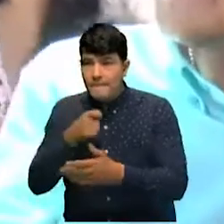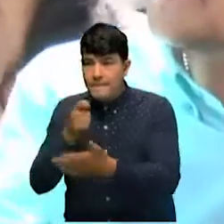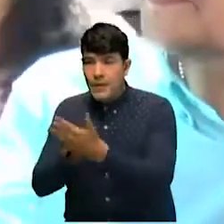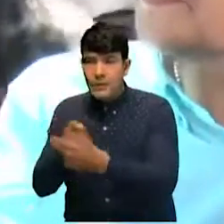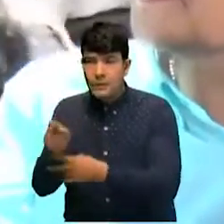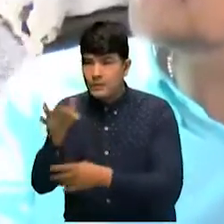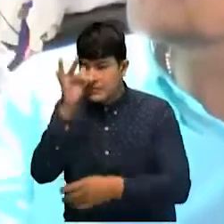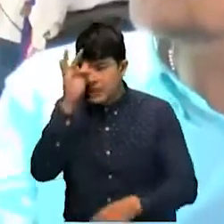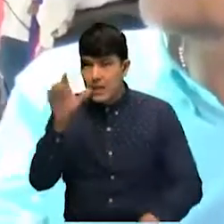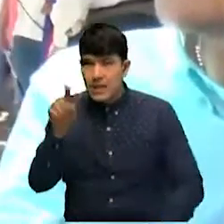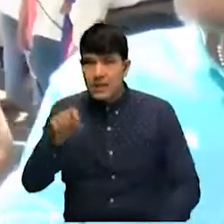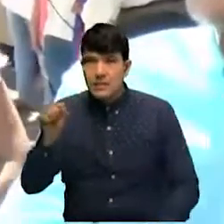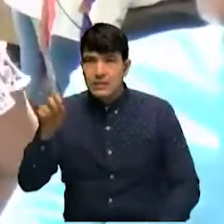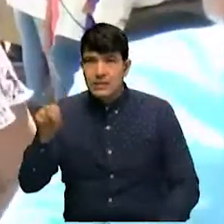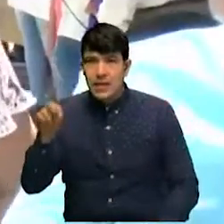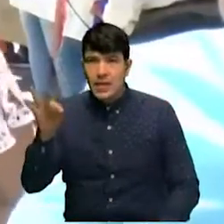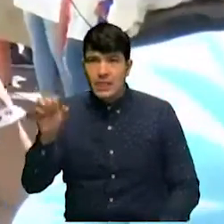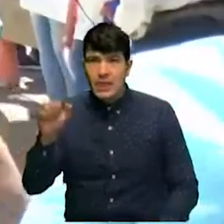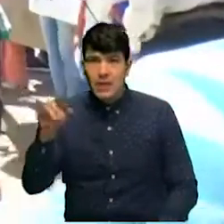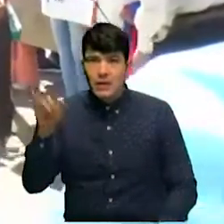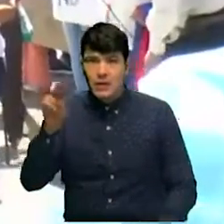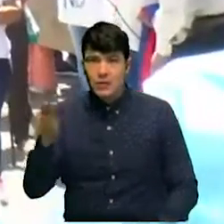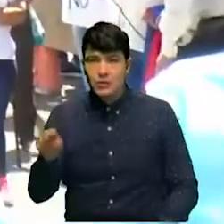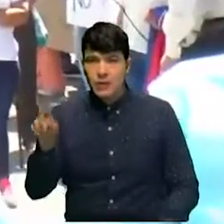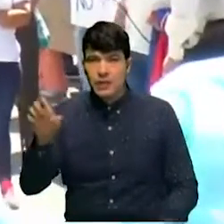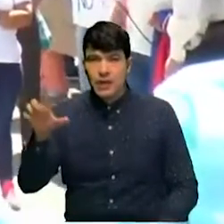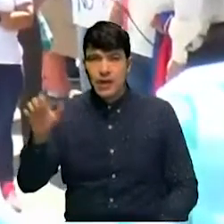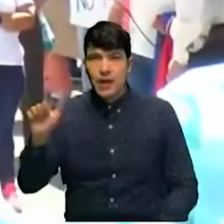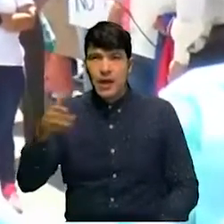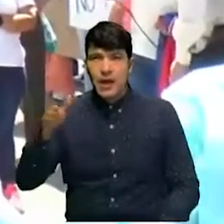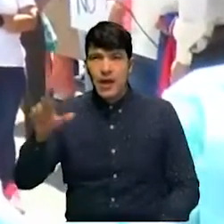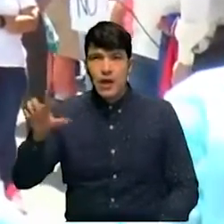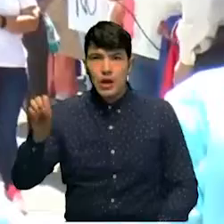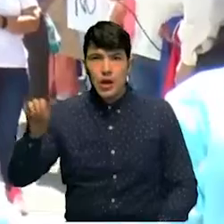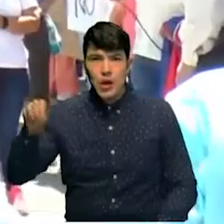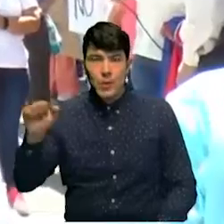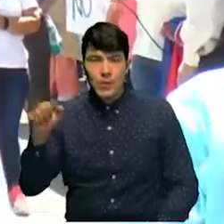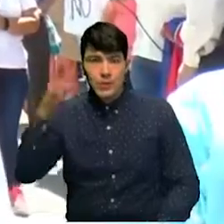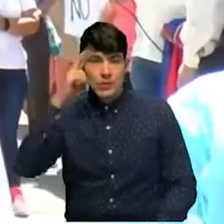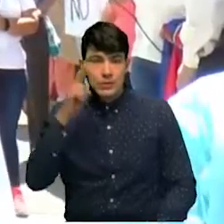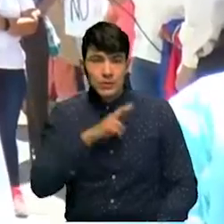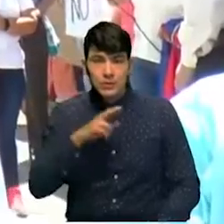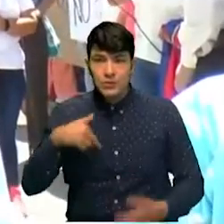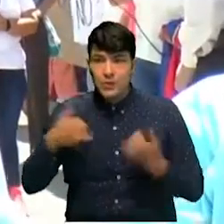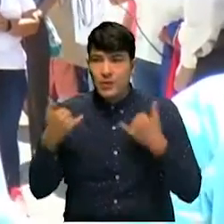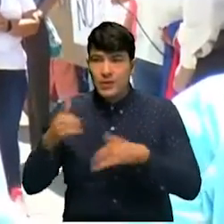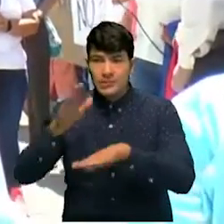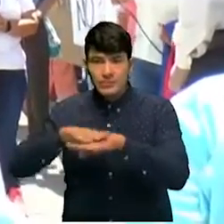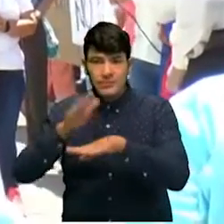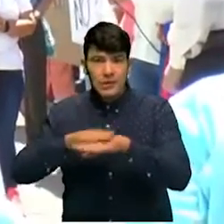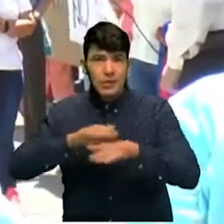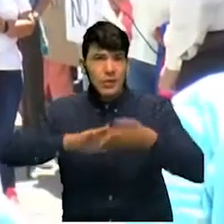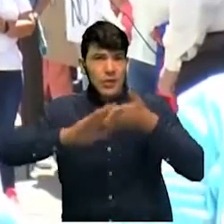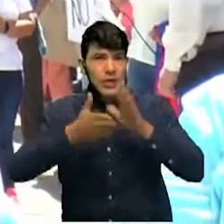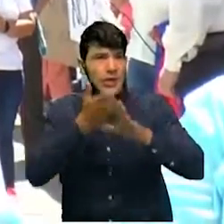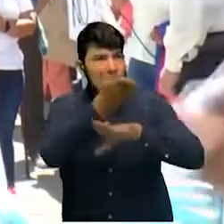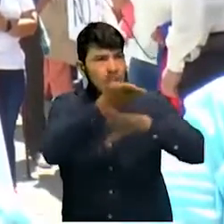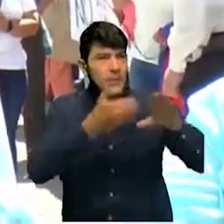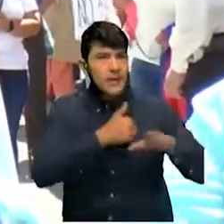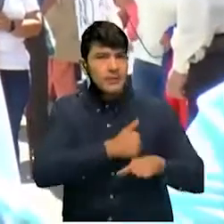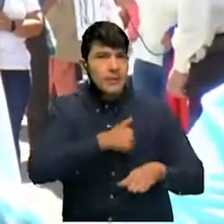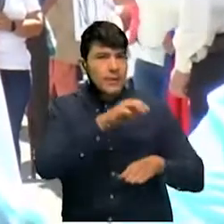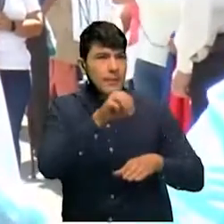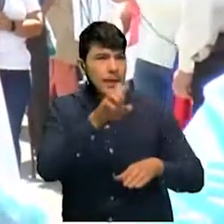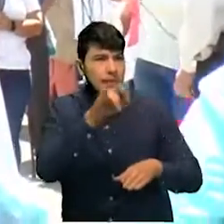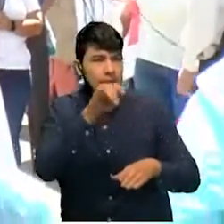Estamos acompañando a la ciudadanía sanjileña en un llamado de atención que le está haciendo a Medimás, a la Superintendencia